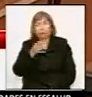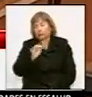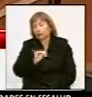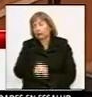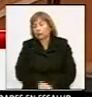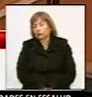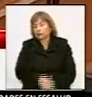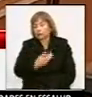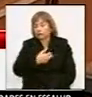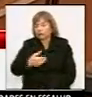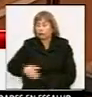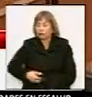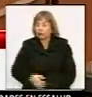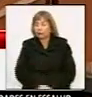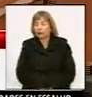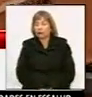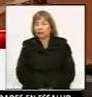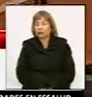presidente, muy amable.